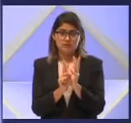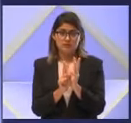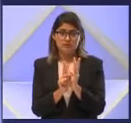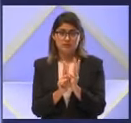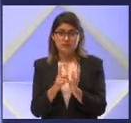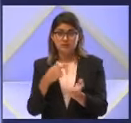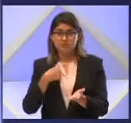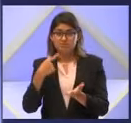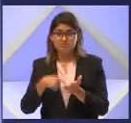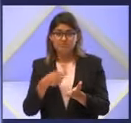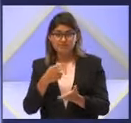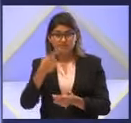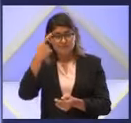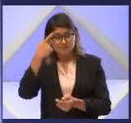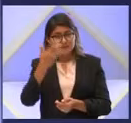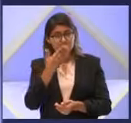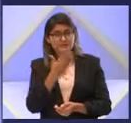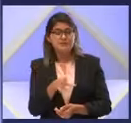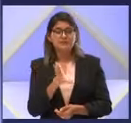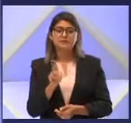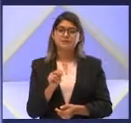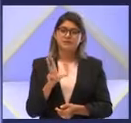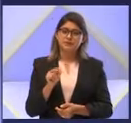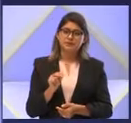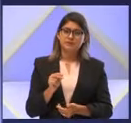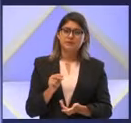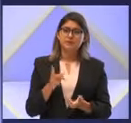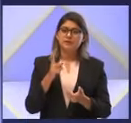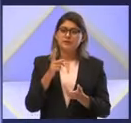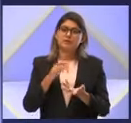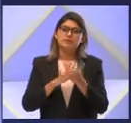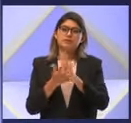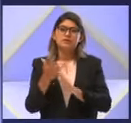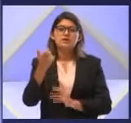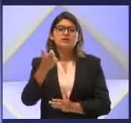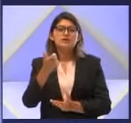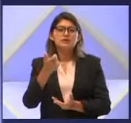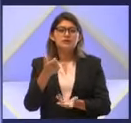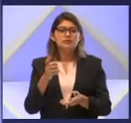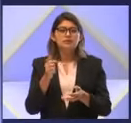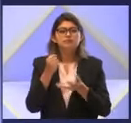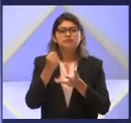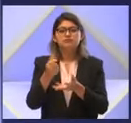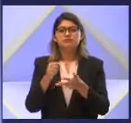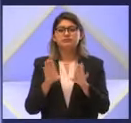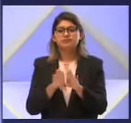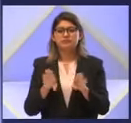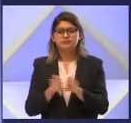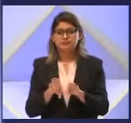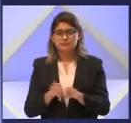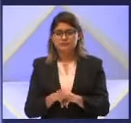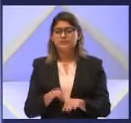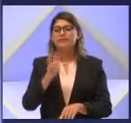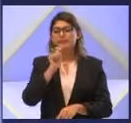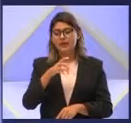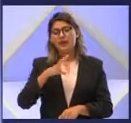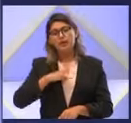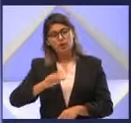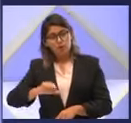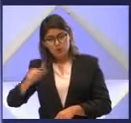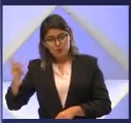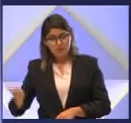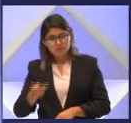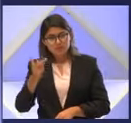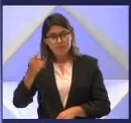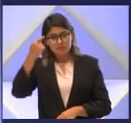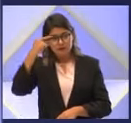no es razonable en términos de en términos de coste por tanto creo que aquí también hay hay un espacio abierto para que